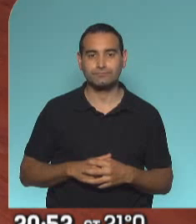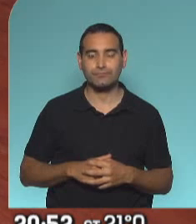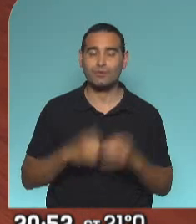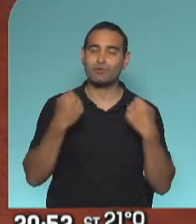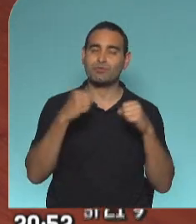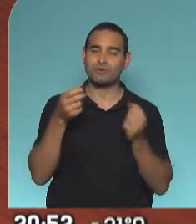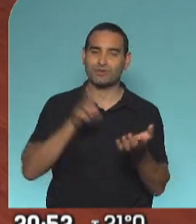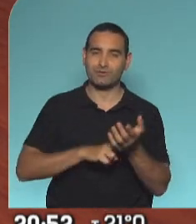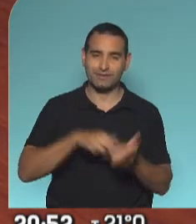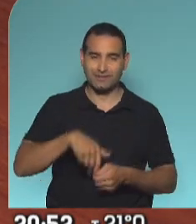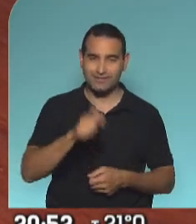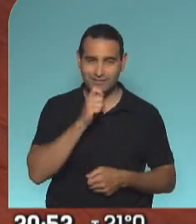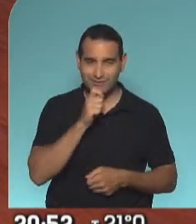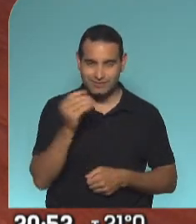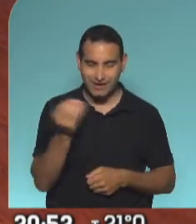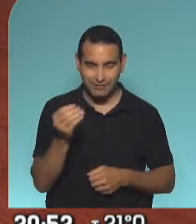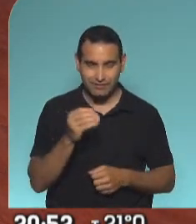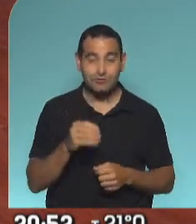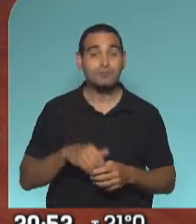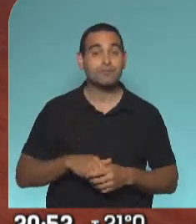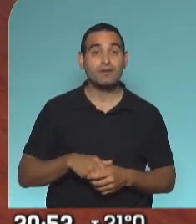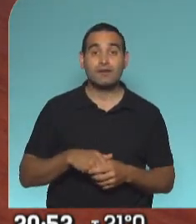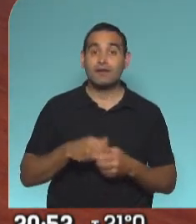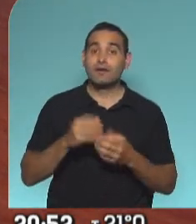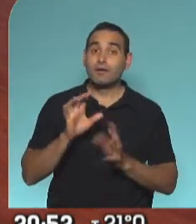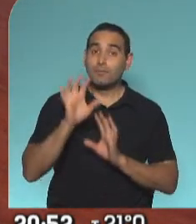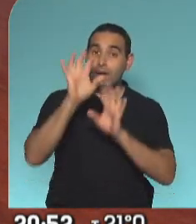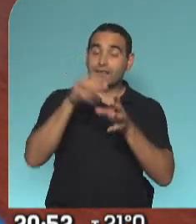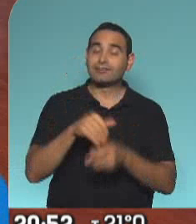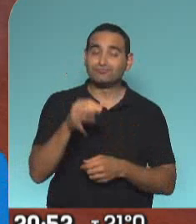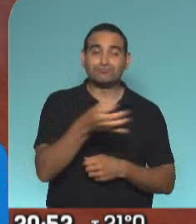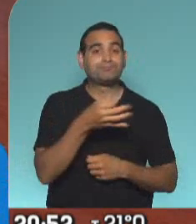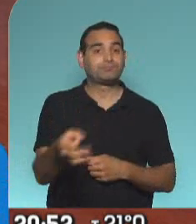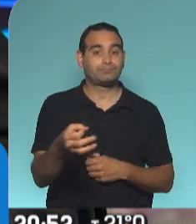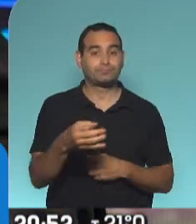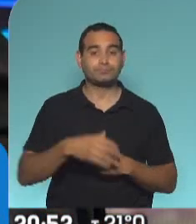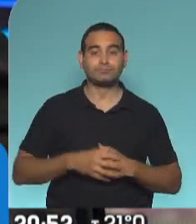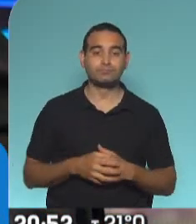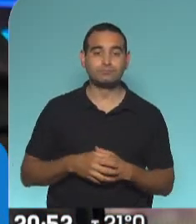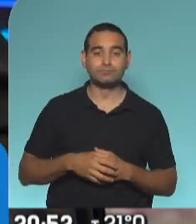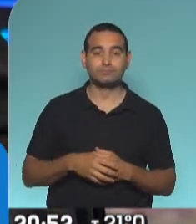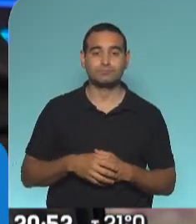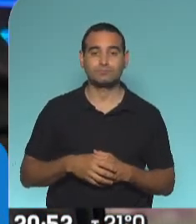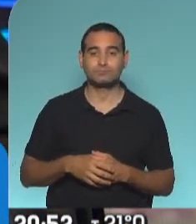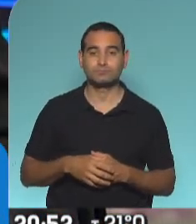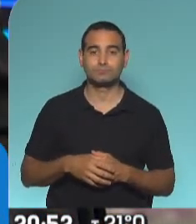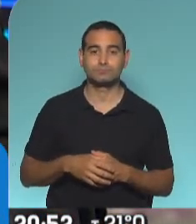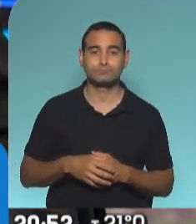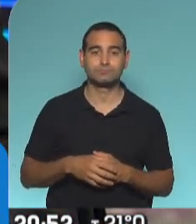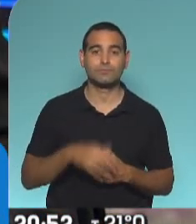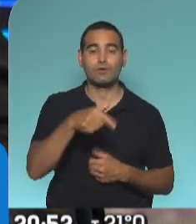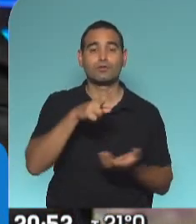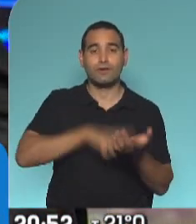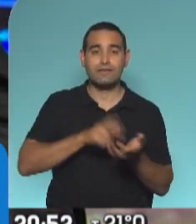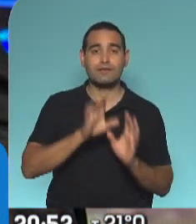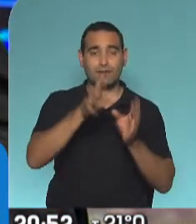El deporte nuevamente en esta edición de los sábados de noticias. Hablamos de básquet, Juan. Sí, en este caso en particular, la burbuja aquí se vio afectada otra vez en